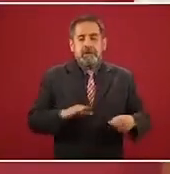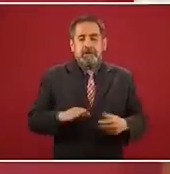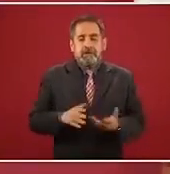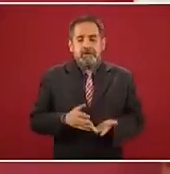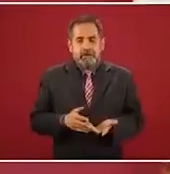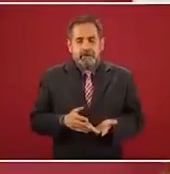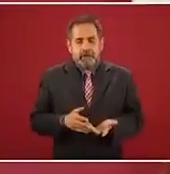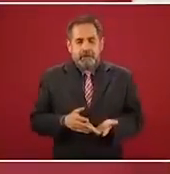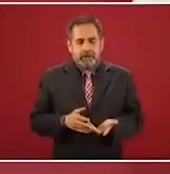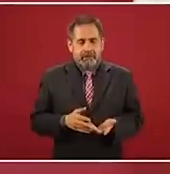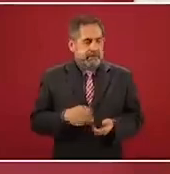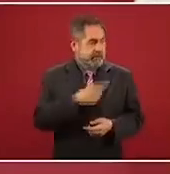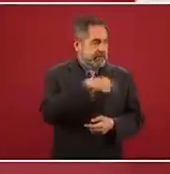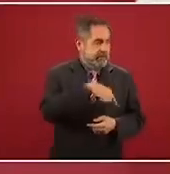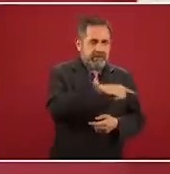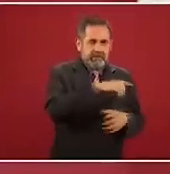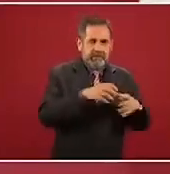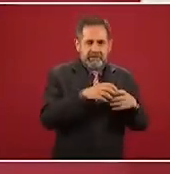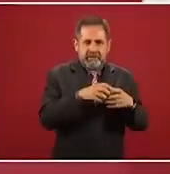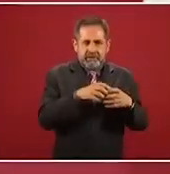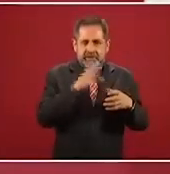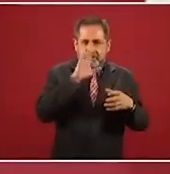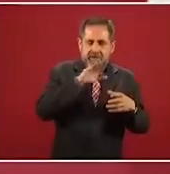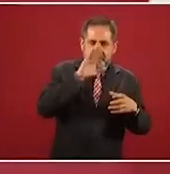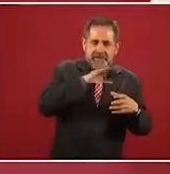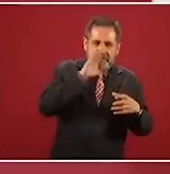en la decadencia,